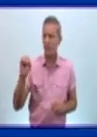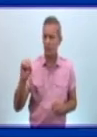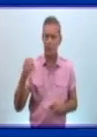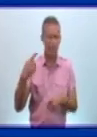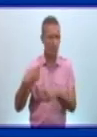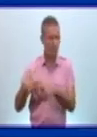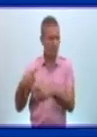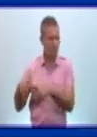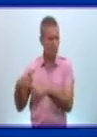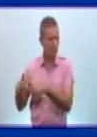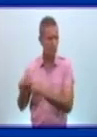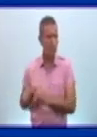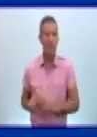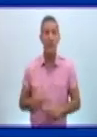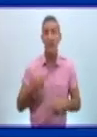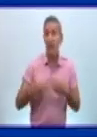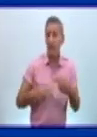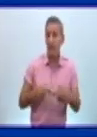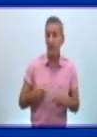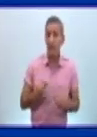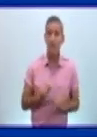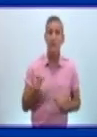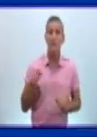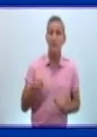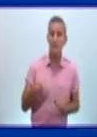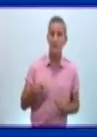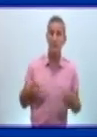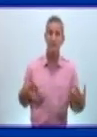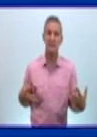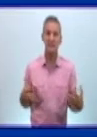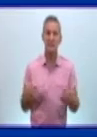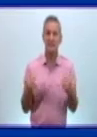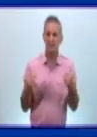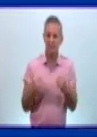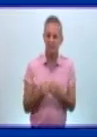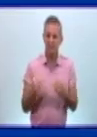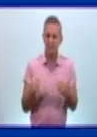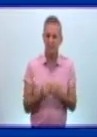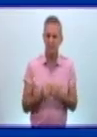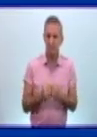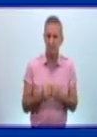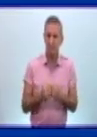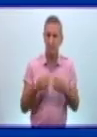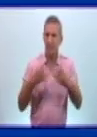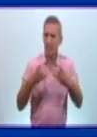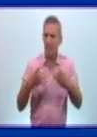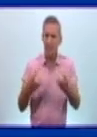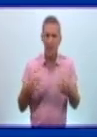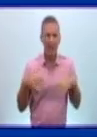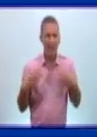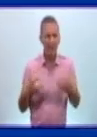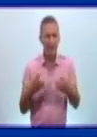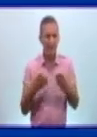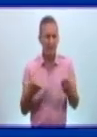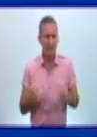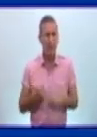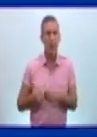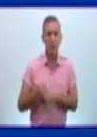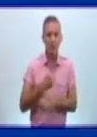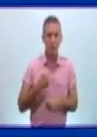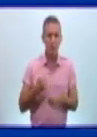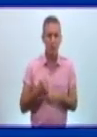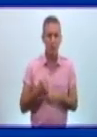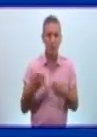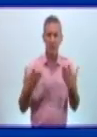silicio, y hacen que esta aleación sea resistente a la corrosión, por eso es muy utilizada en maquinarias